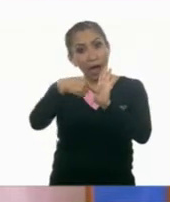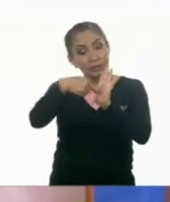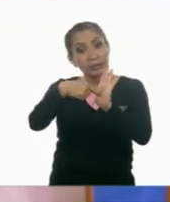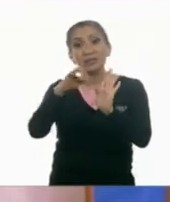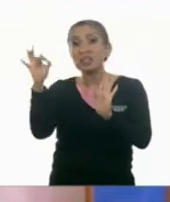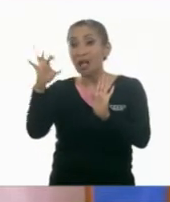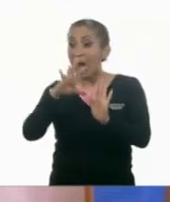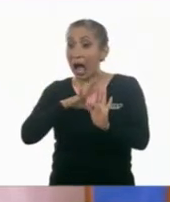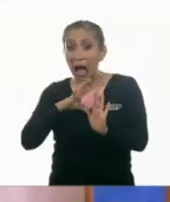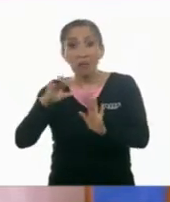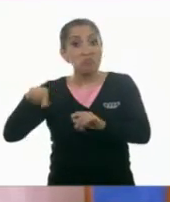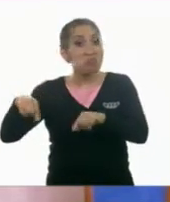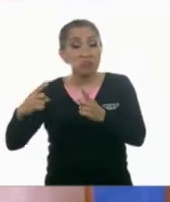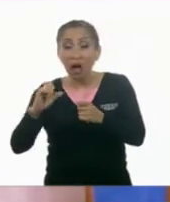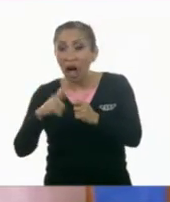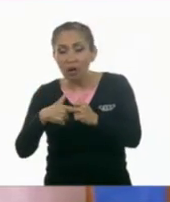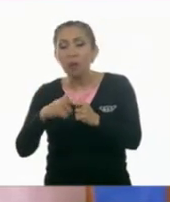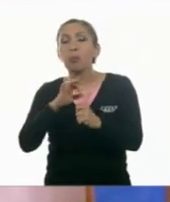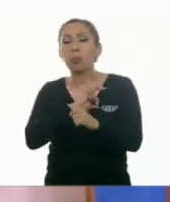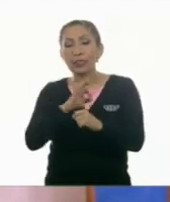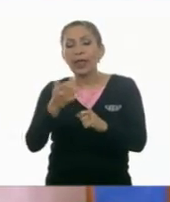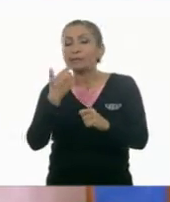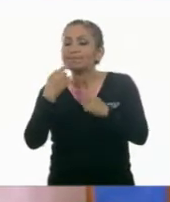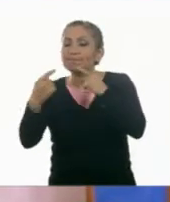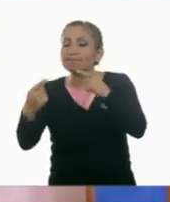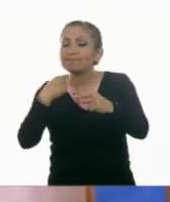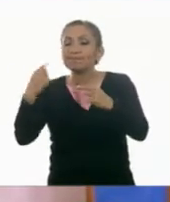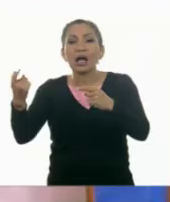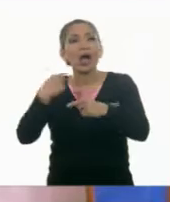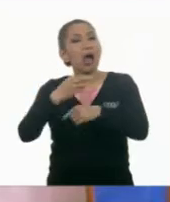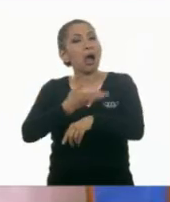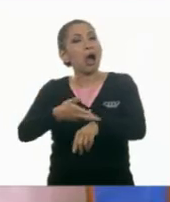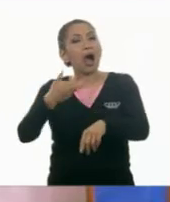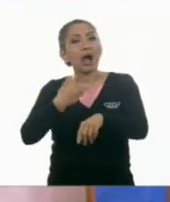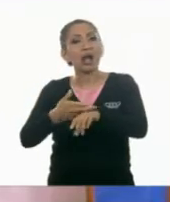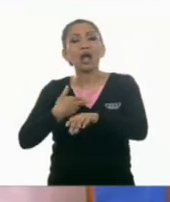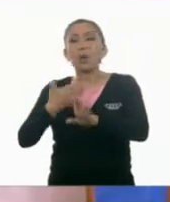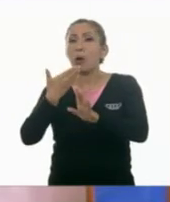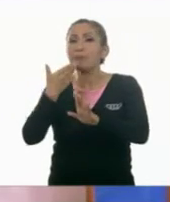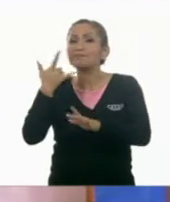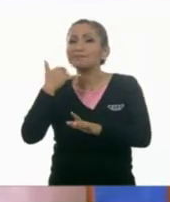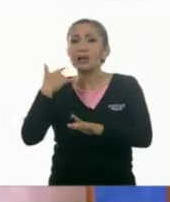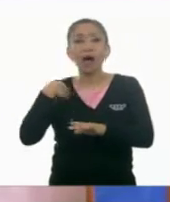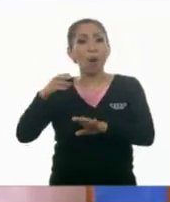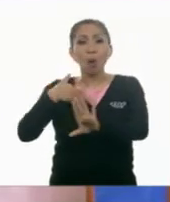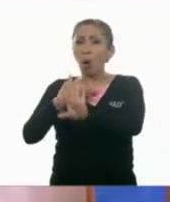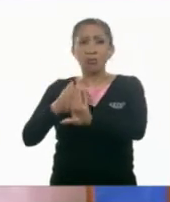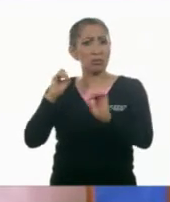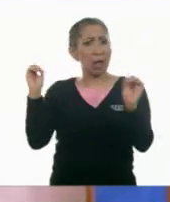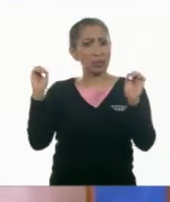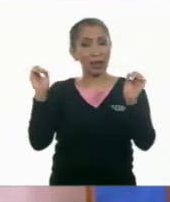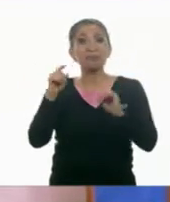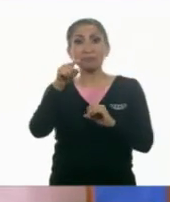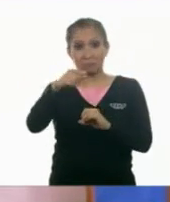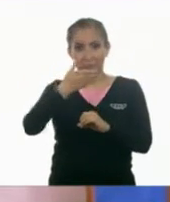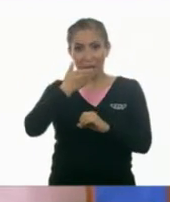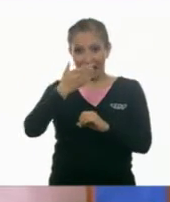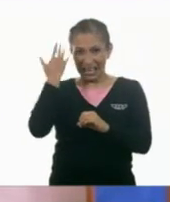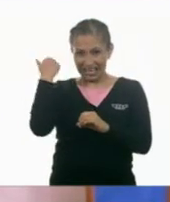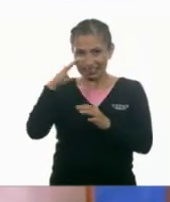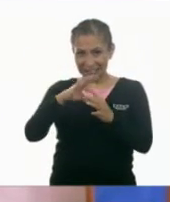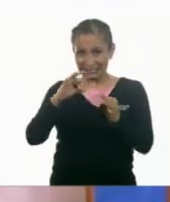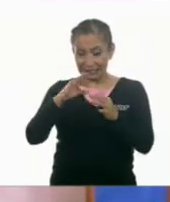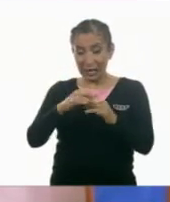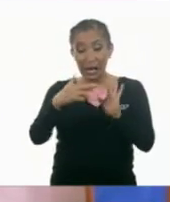estos, podemos resolverlos de manera cordial y sin agredirnos. Como bien señalaste,